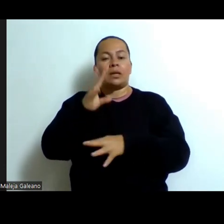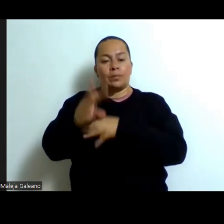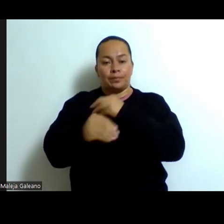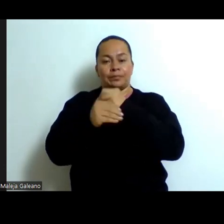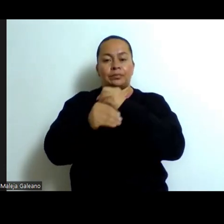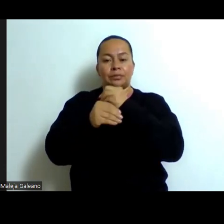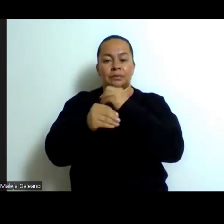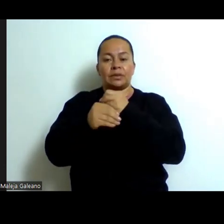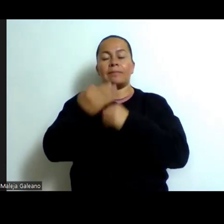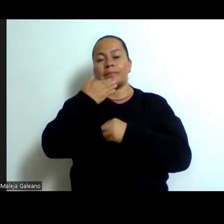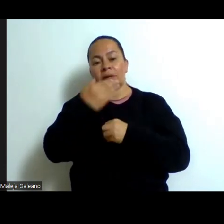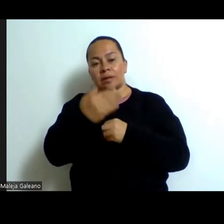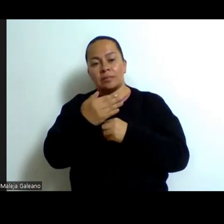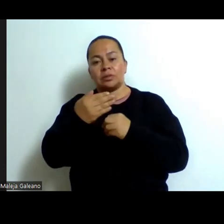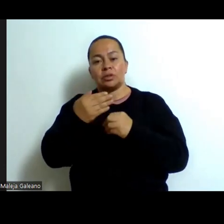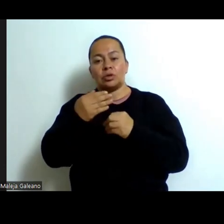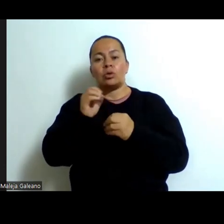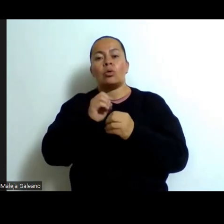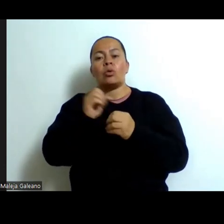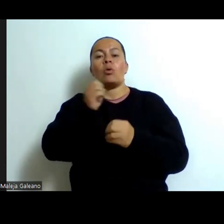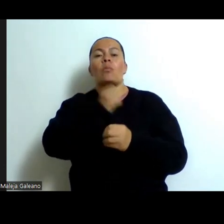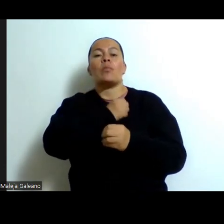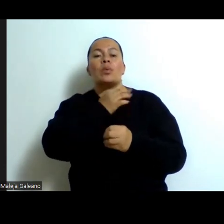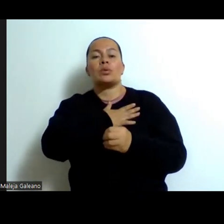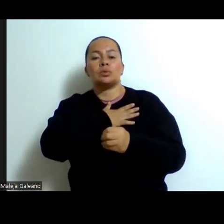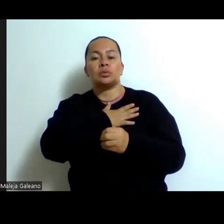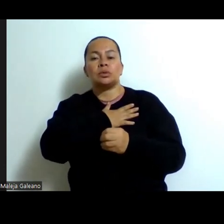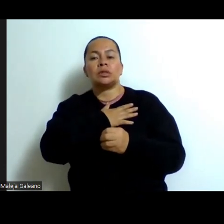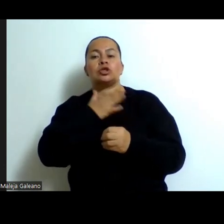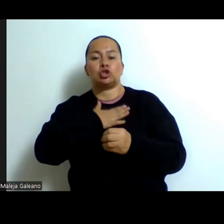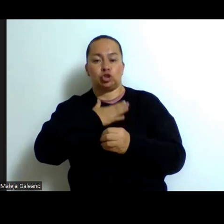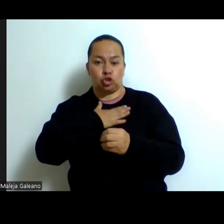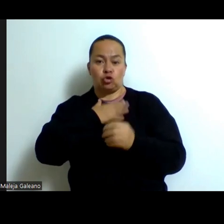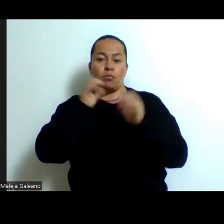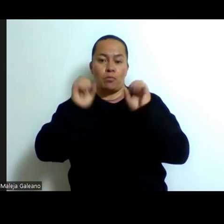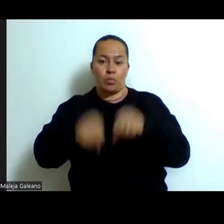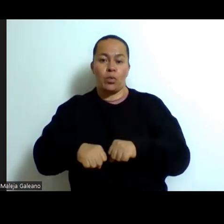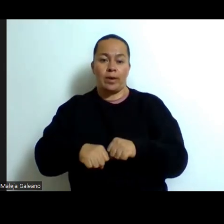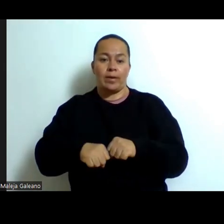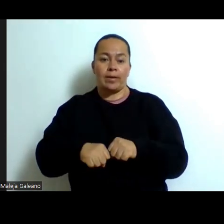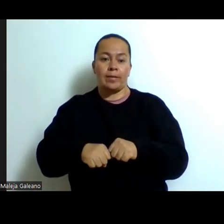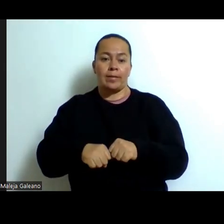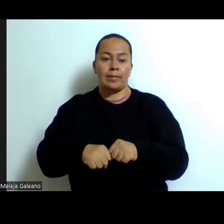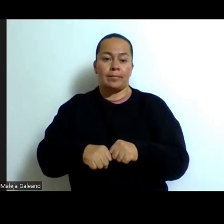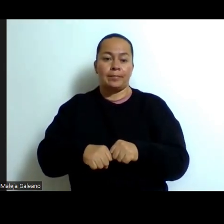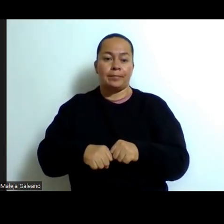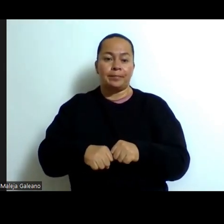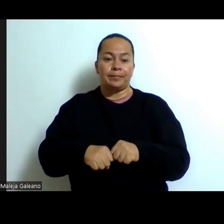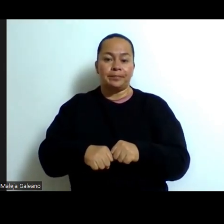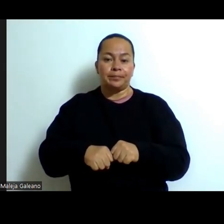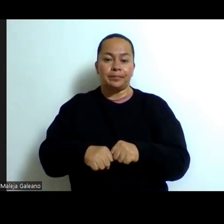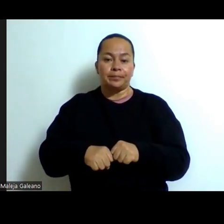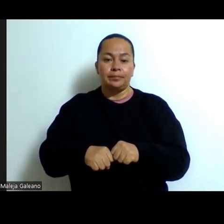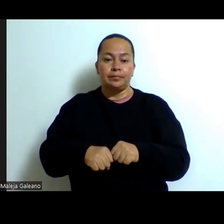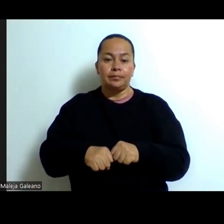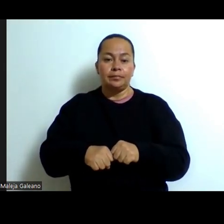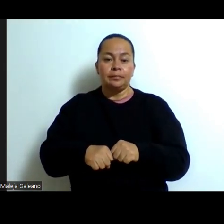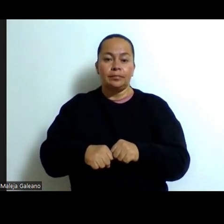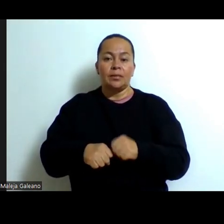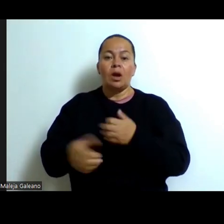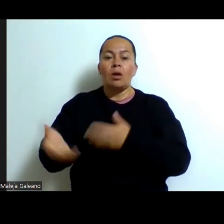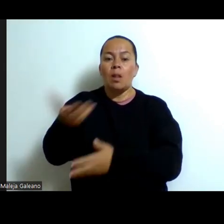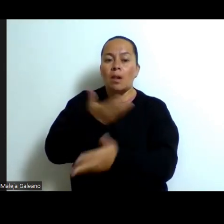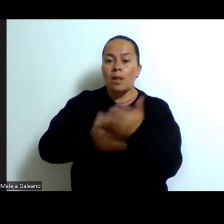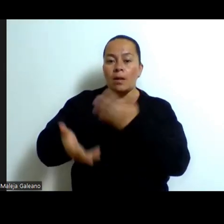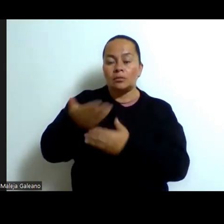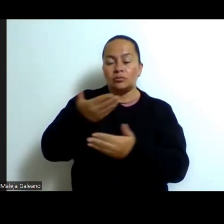permite o da la posibilidad que yo me pueda eh que yo pueda compartir en